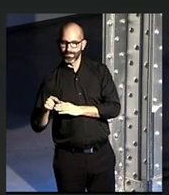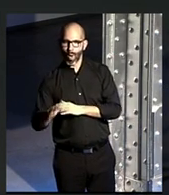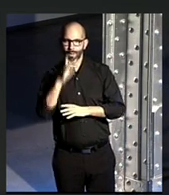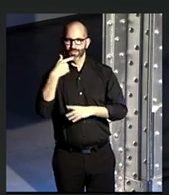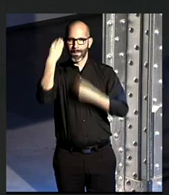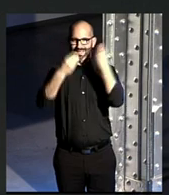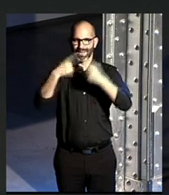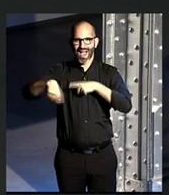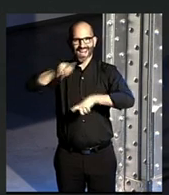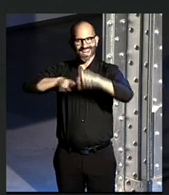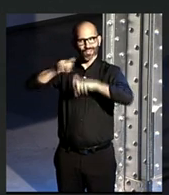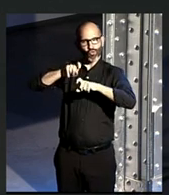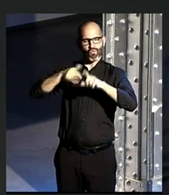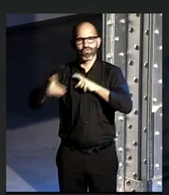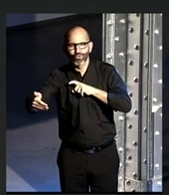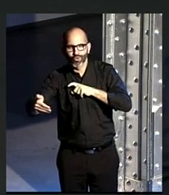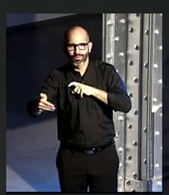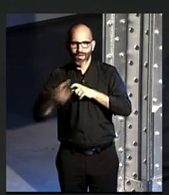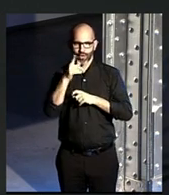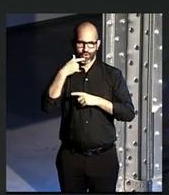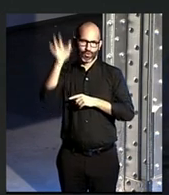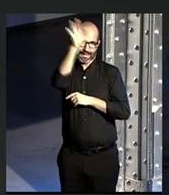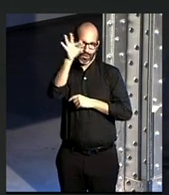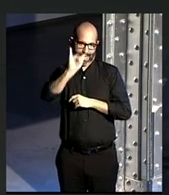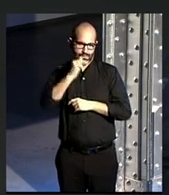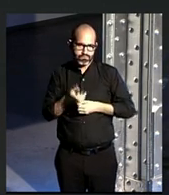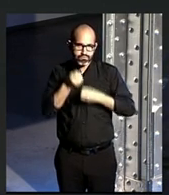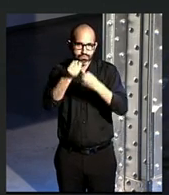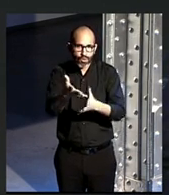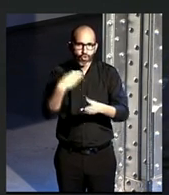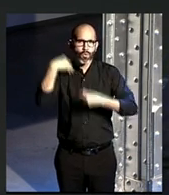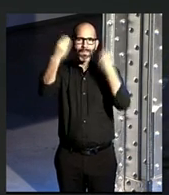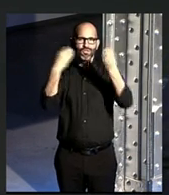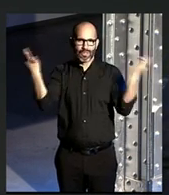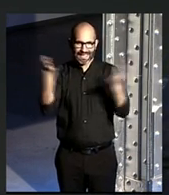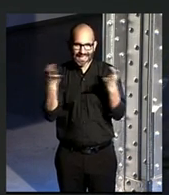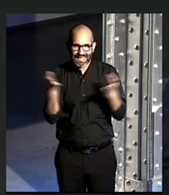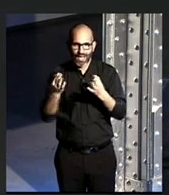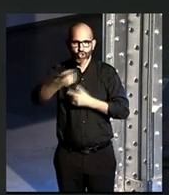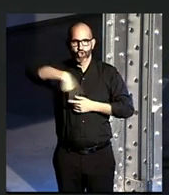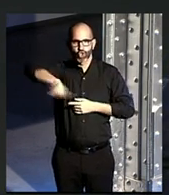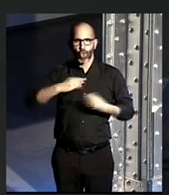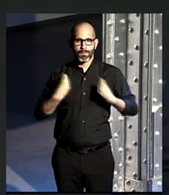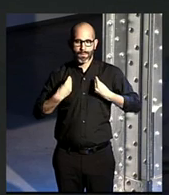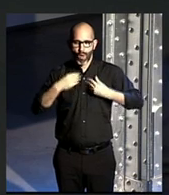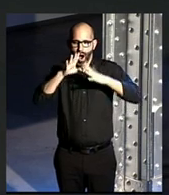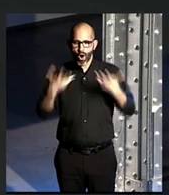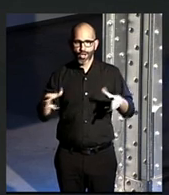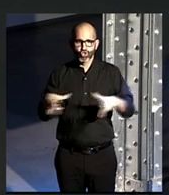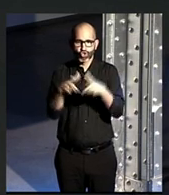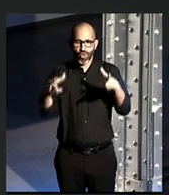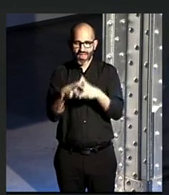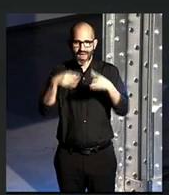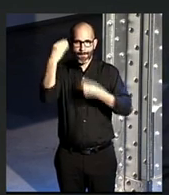retrofuturismo, yo tengo una teoría al respecto, y es que vivimos unos tiempos en los que el